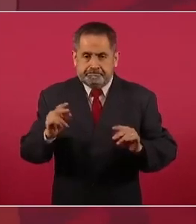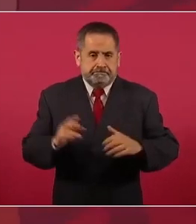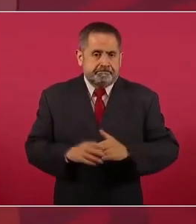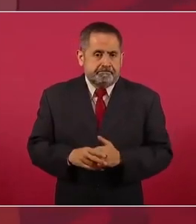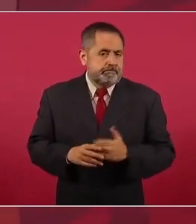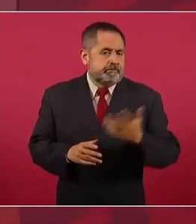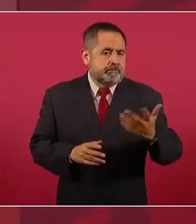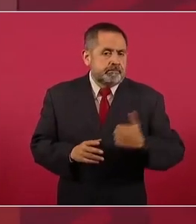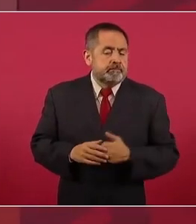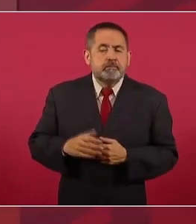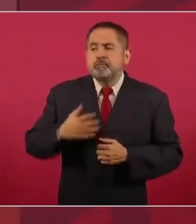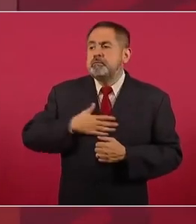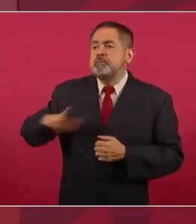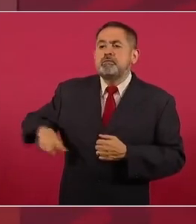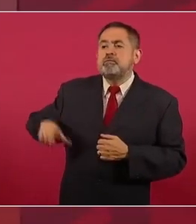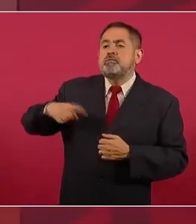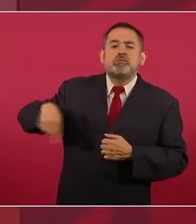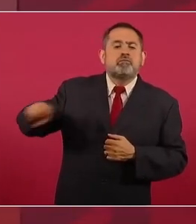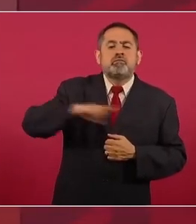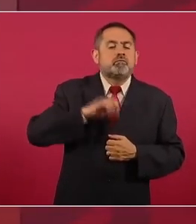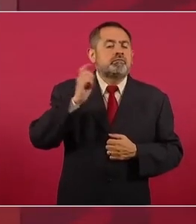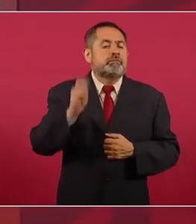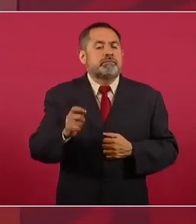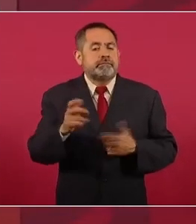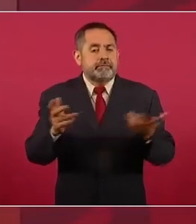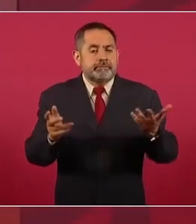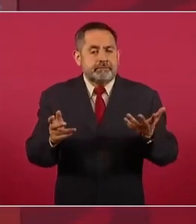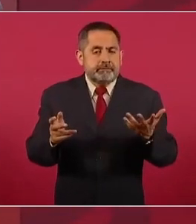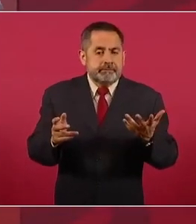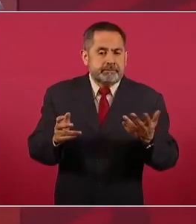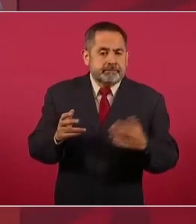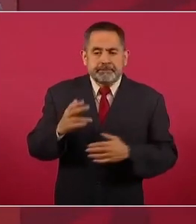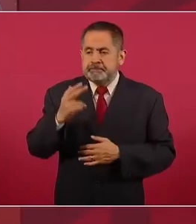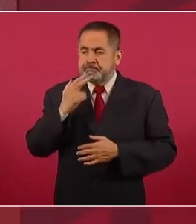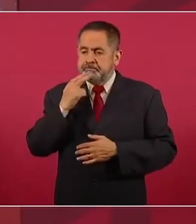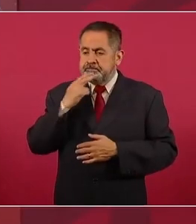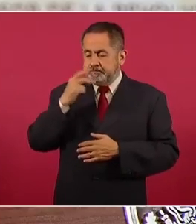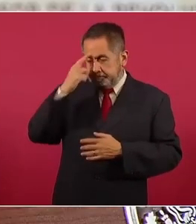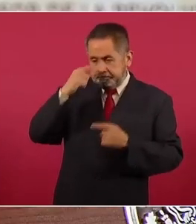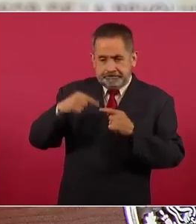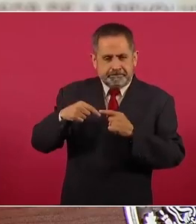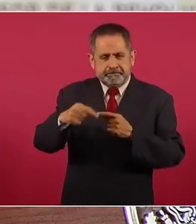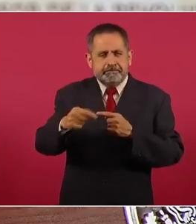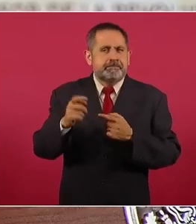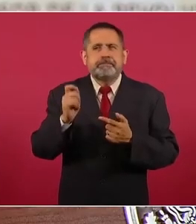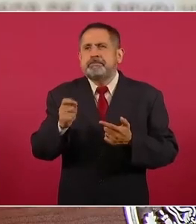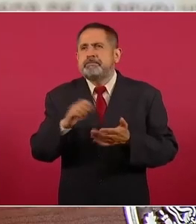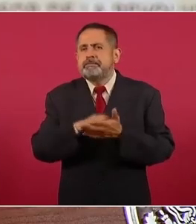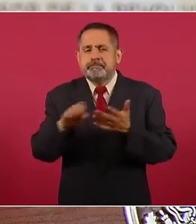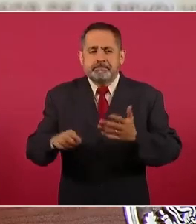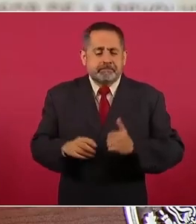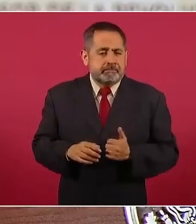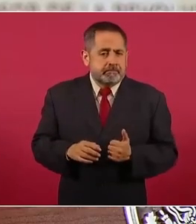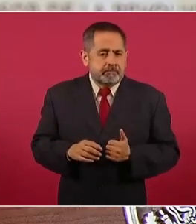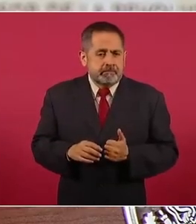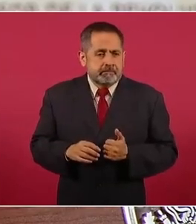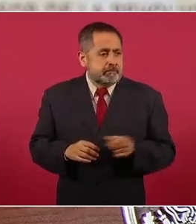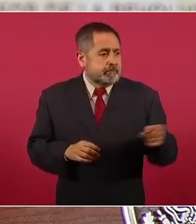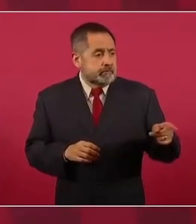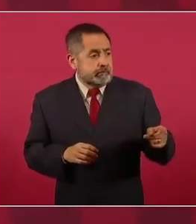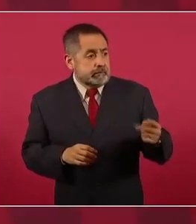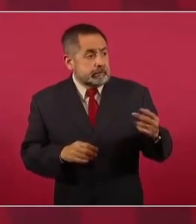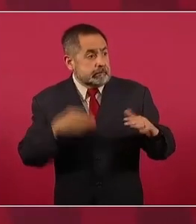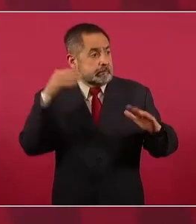o que el Estado solo funcione cuando se necesite